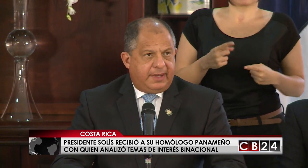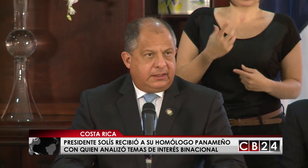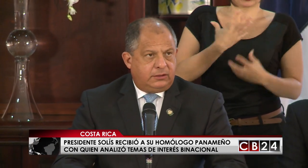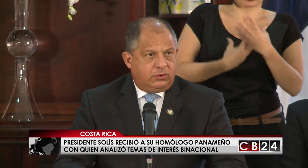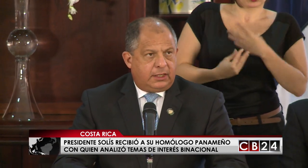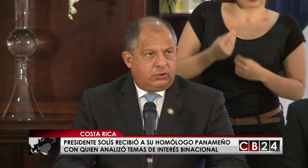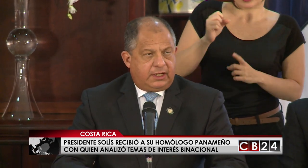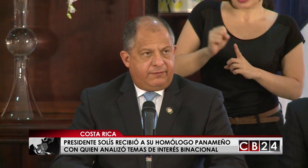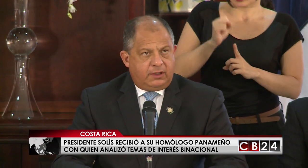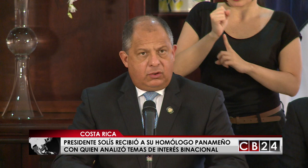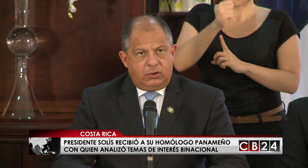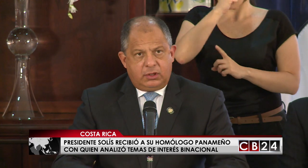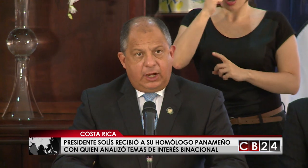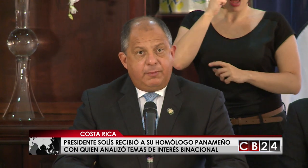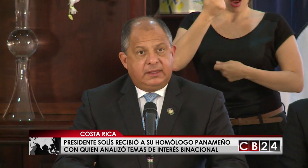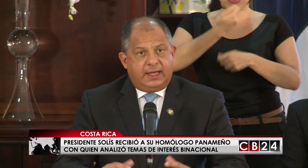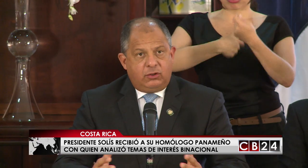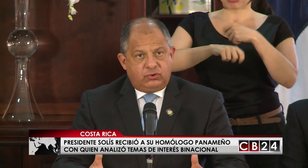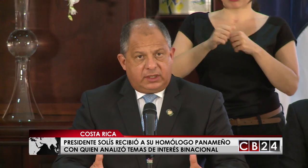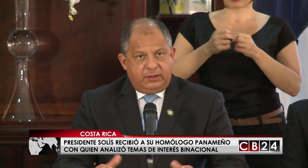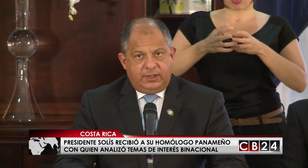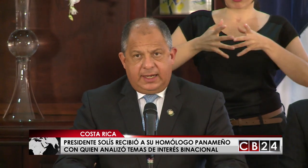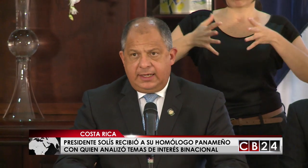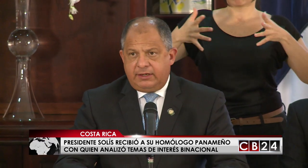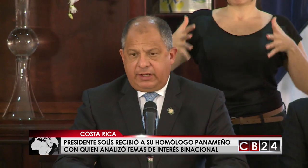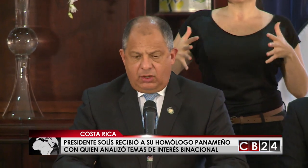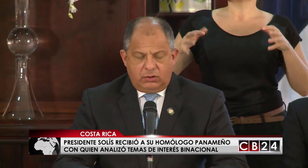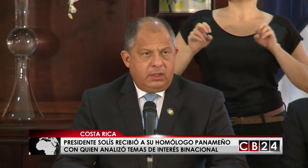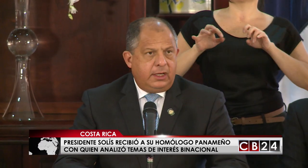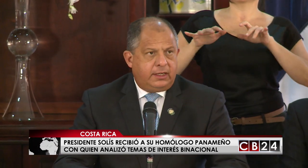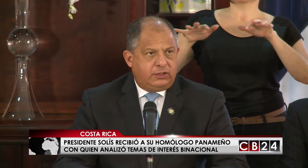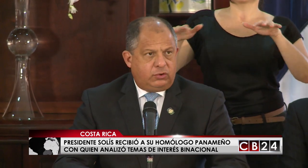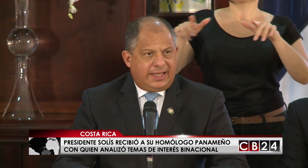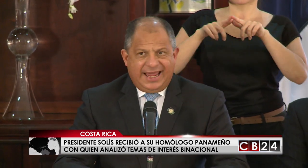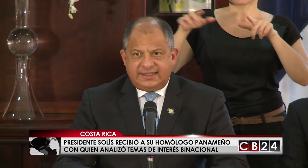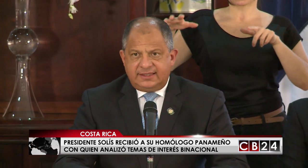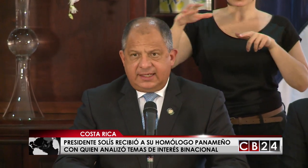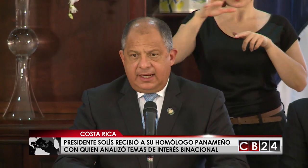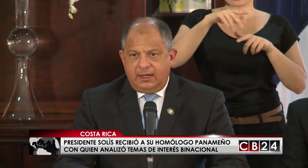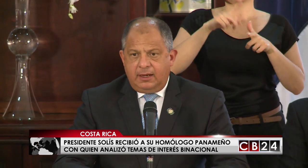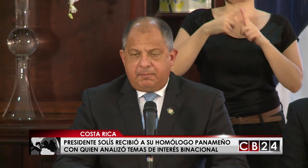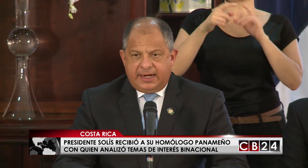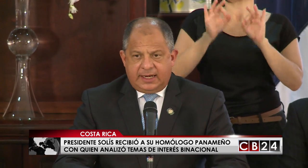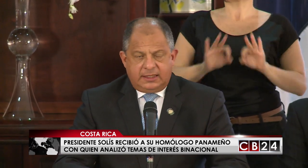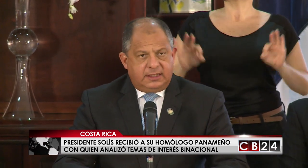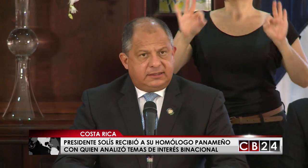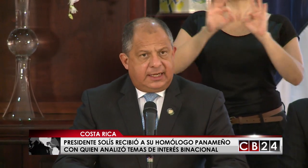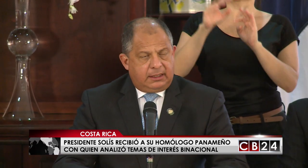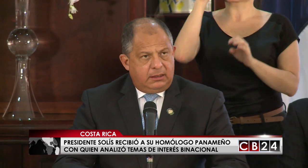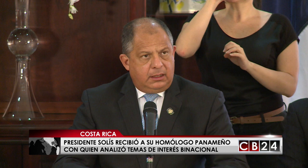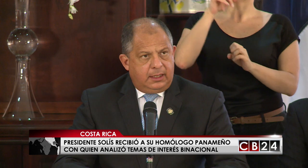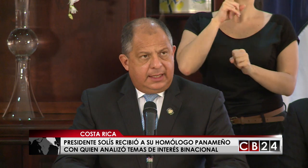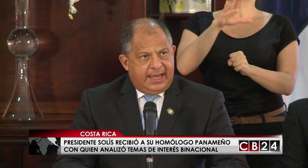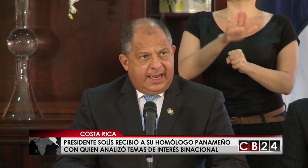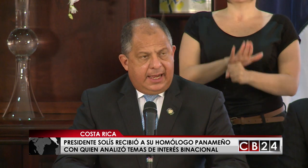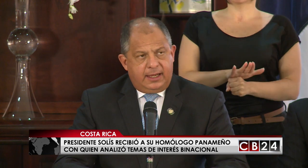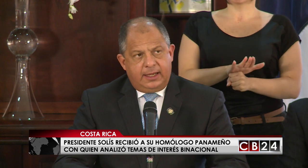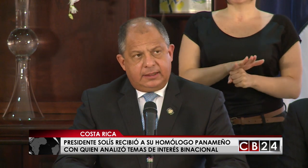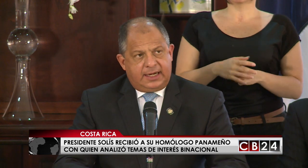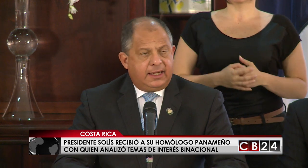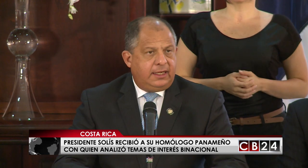los embates de un narcotráfico que ha aumentado su actividad en la región, resulta esencial para garantizar